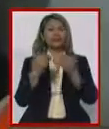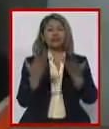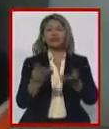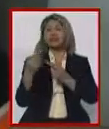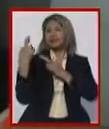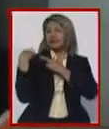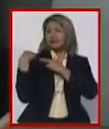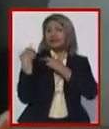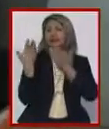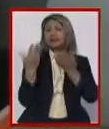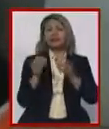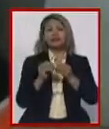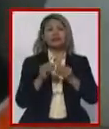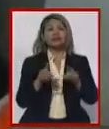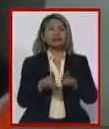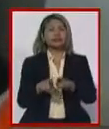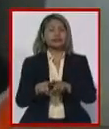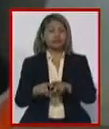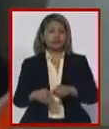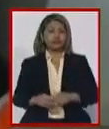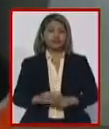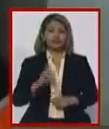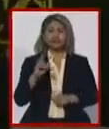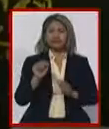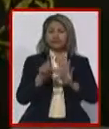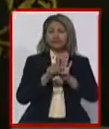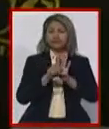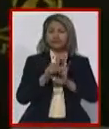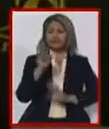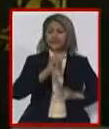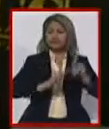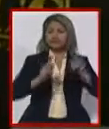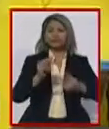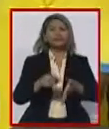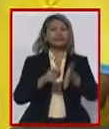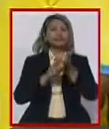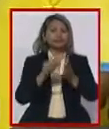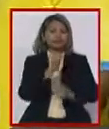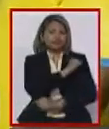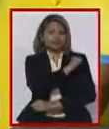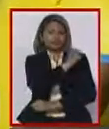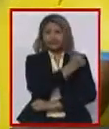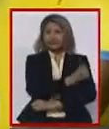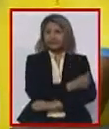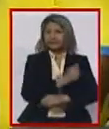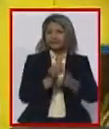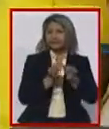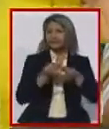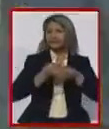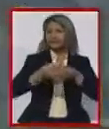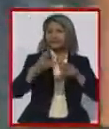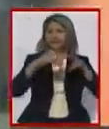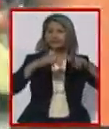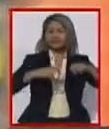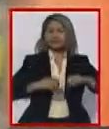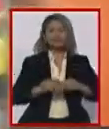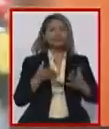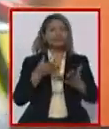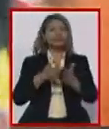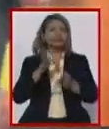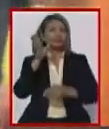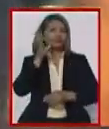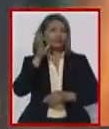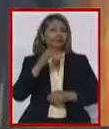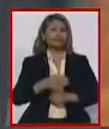otras responsabilidades, vamos a aplicar con la ley. Los vecinos exigieron a las autoridades ampliar las investigaciones en contra